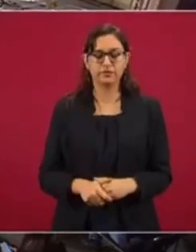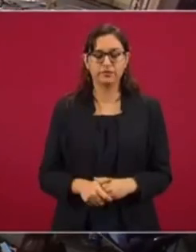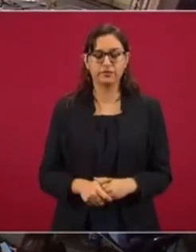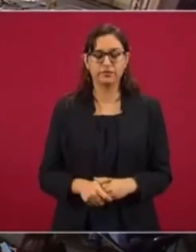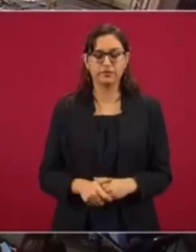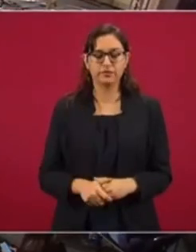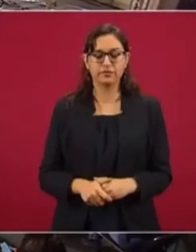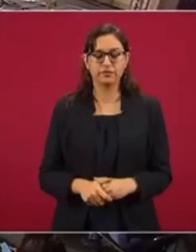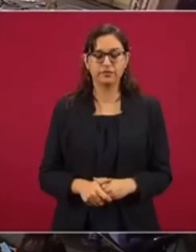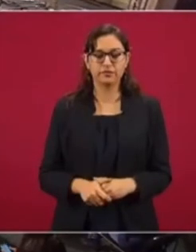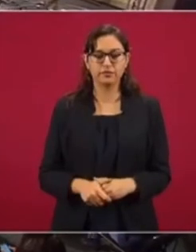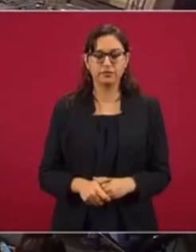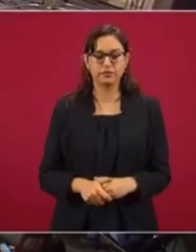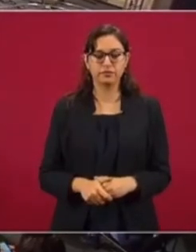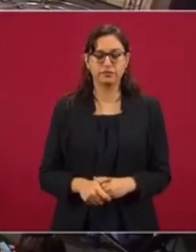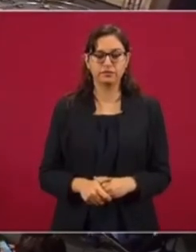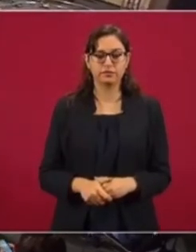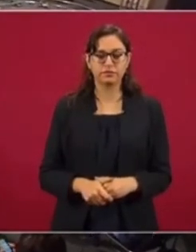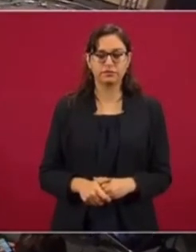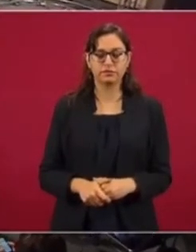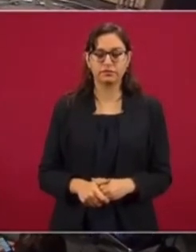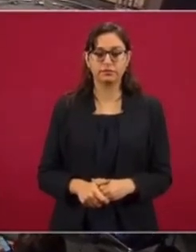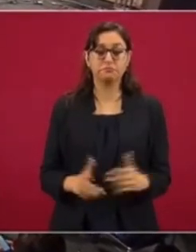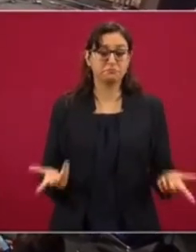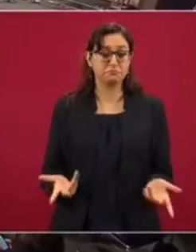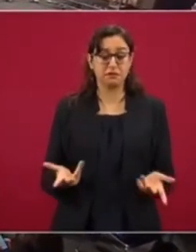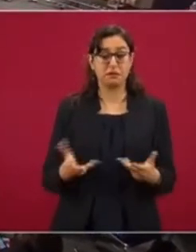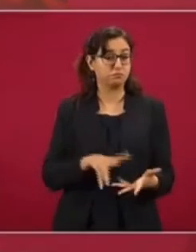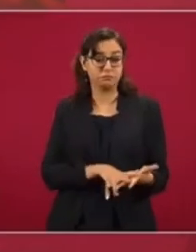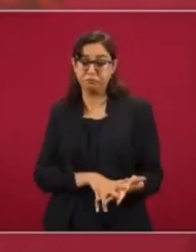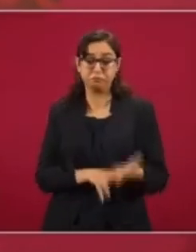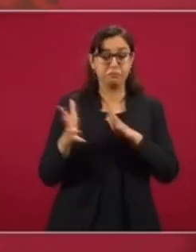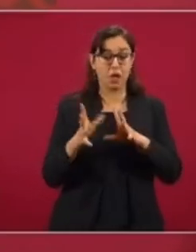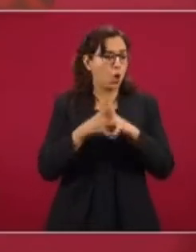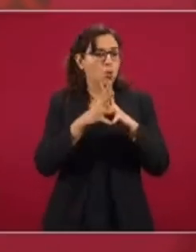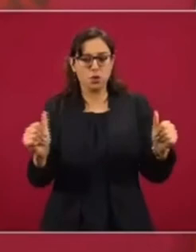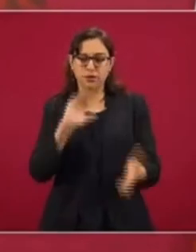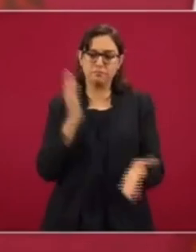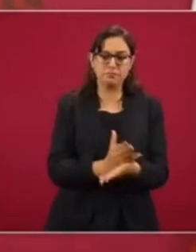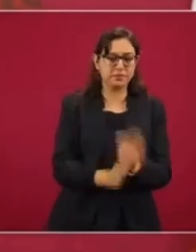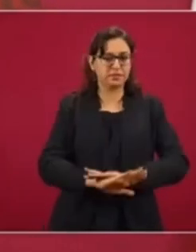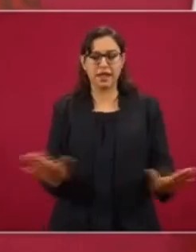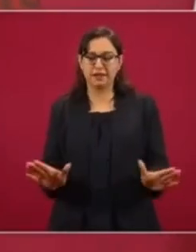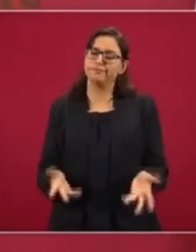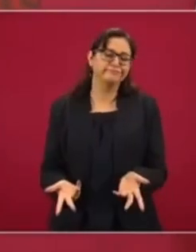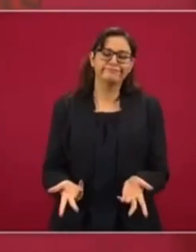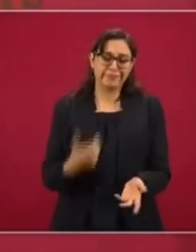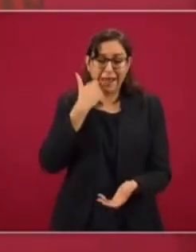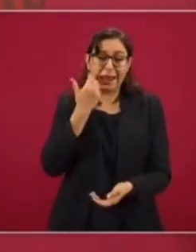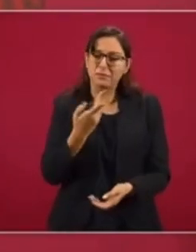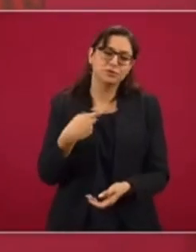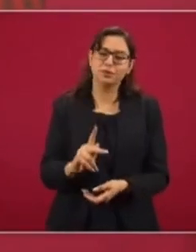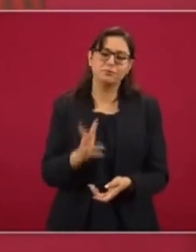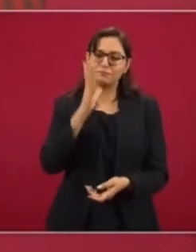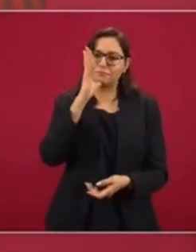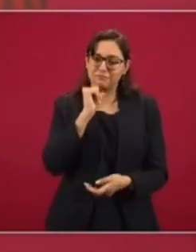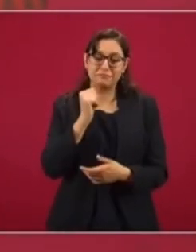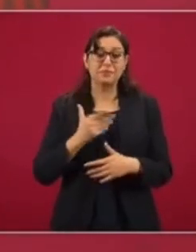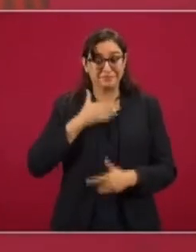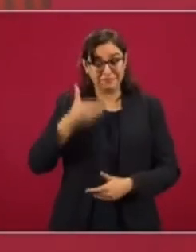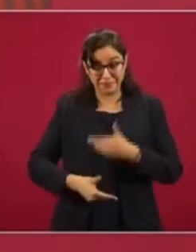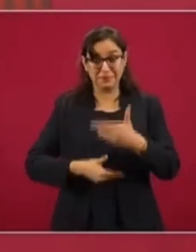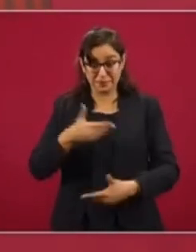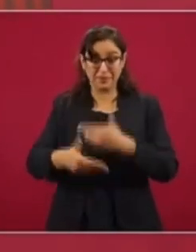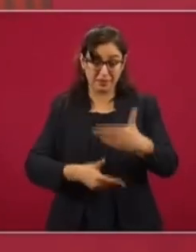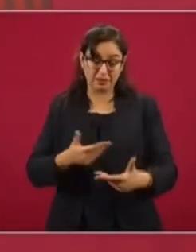detener como quisiéramos la violencia. Hemos avanzado, pero nos falta. En el caso de los crímenes